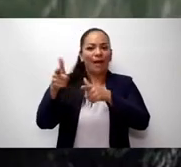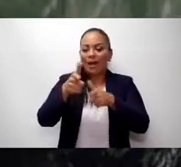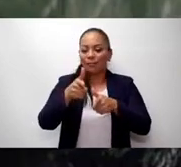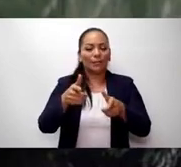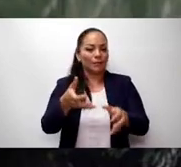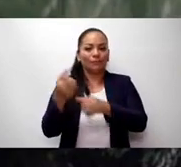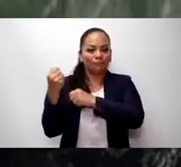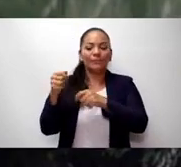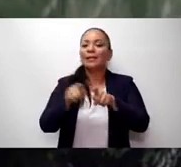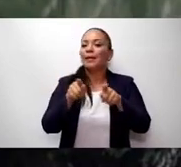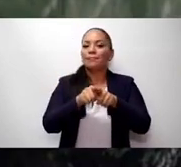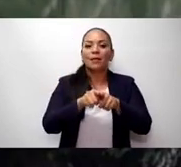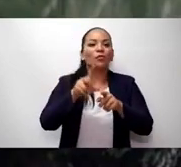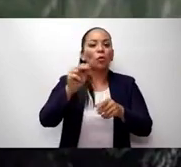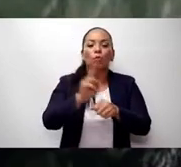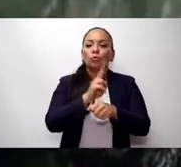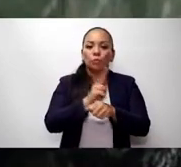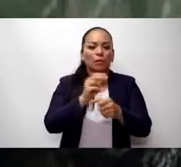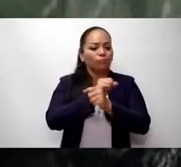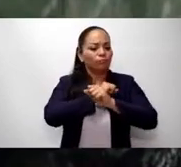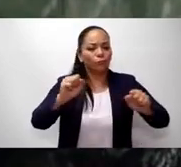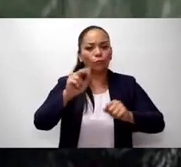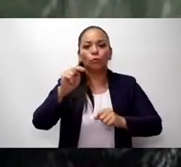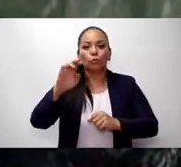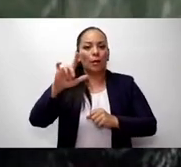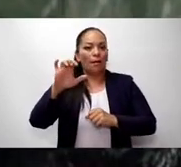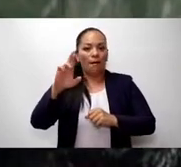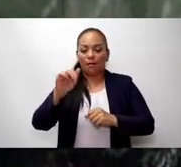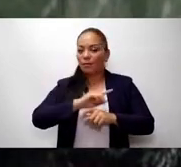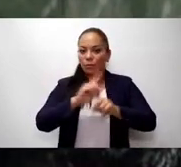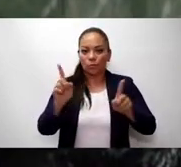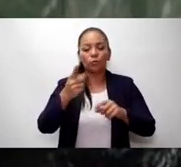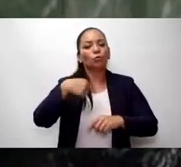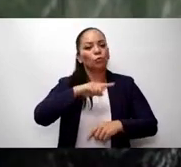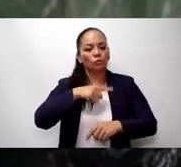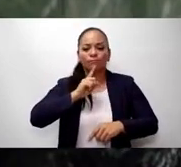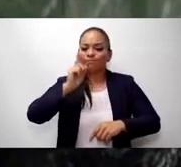coerción nuclear, la cual condenamos en los términos más enérgicos.